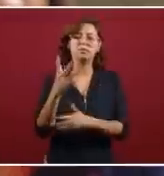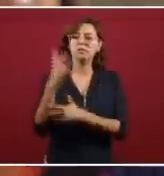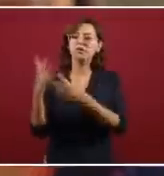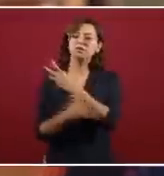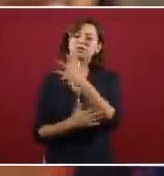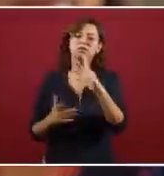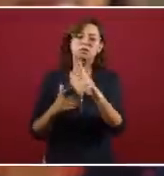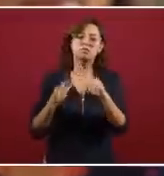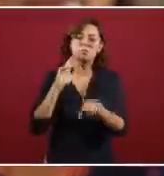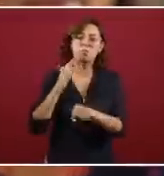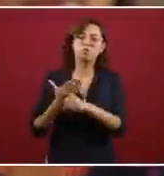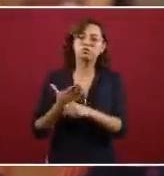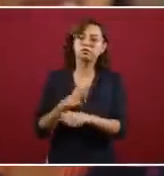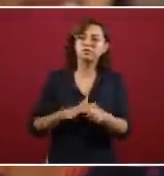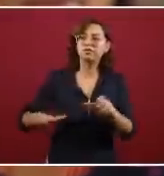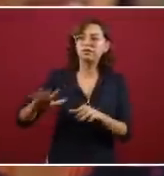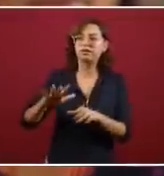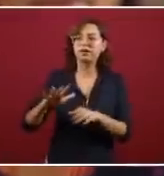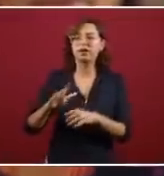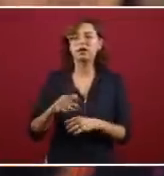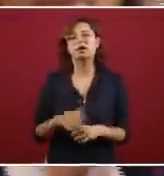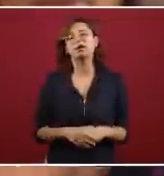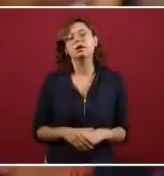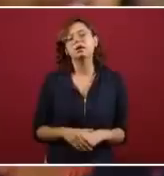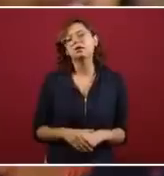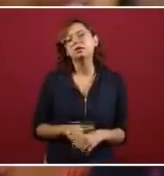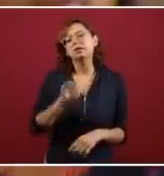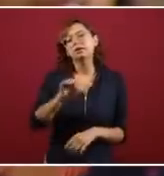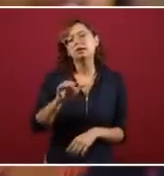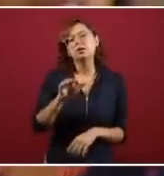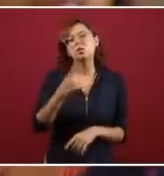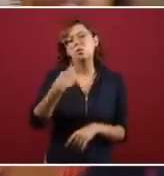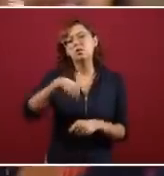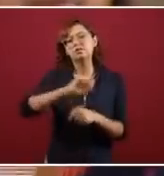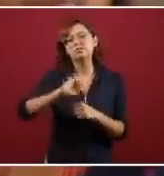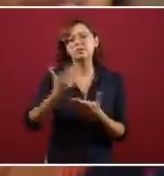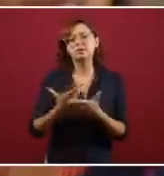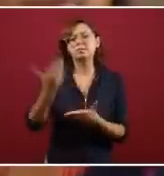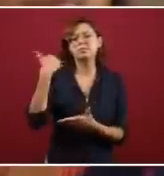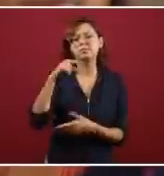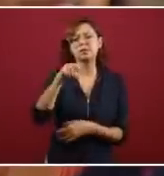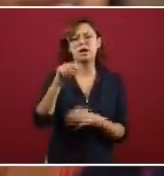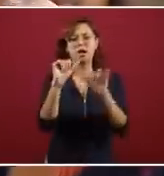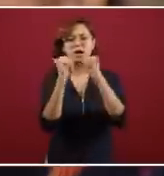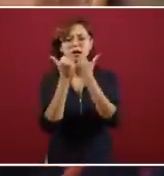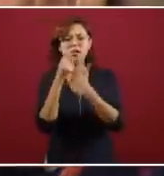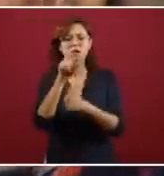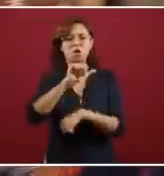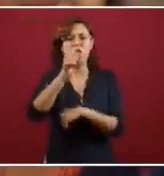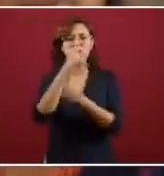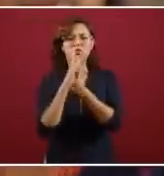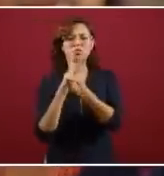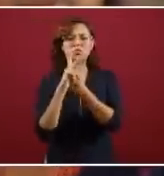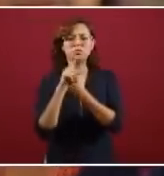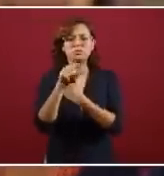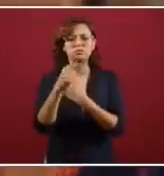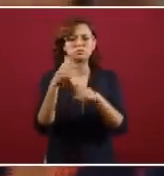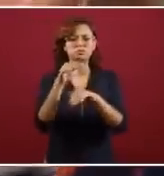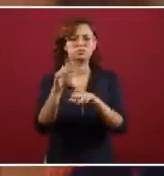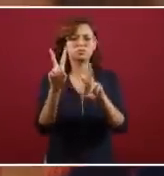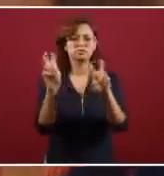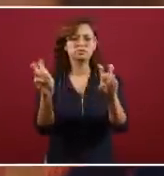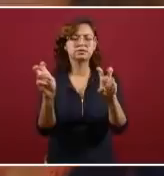sustentabilidad. Me llamó mucho la atención que la semana pasada mencionó de esta asociación en el extranjero que hablaba sobre